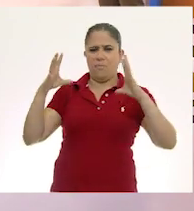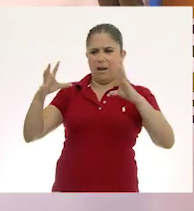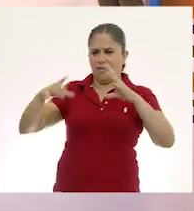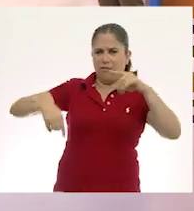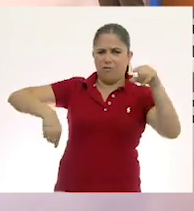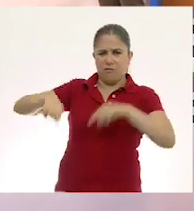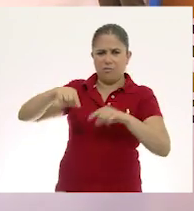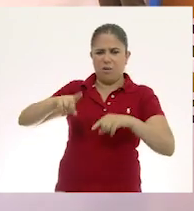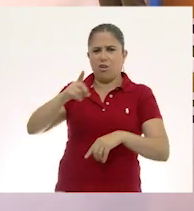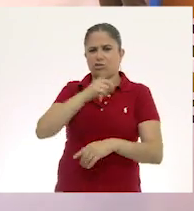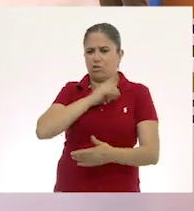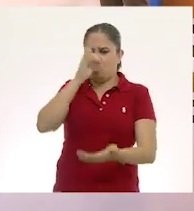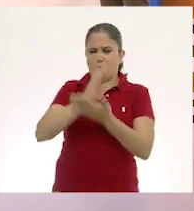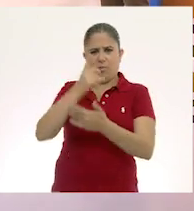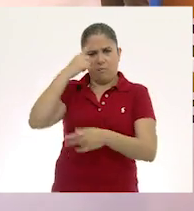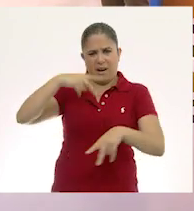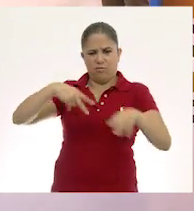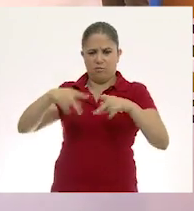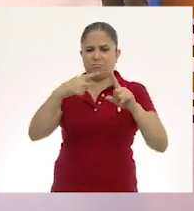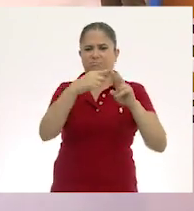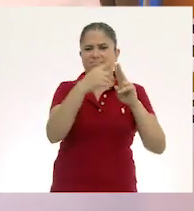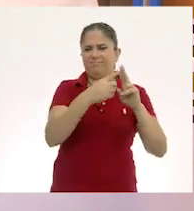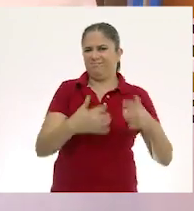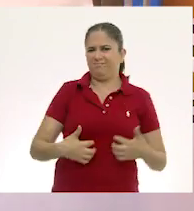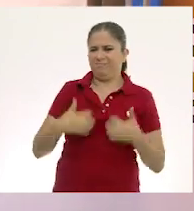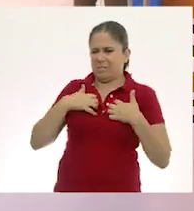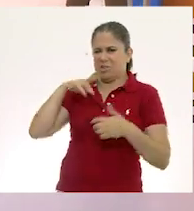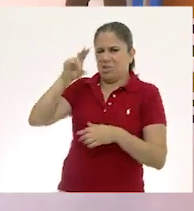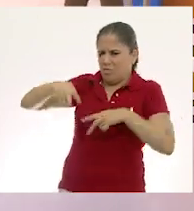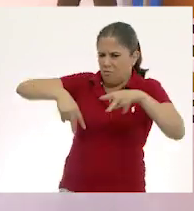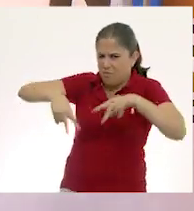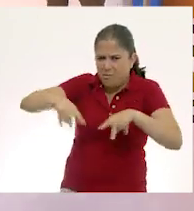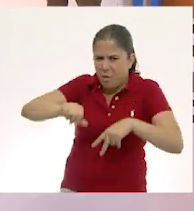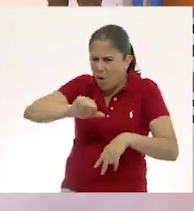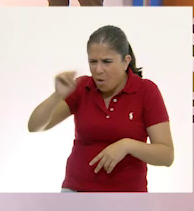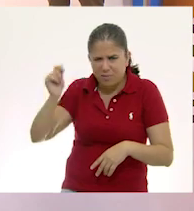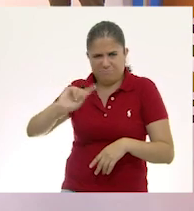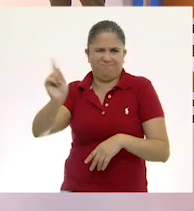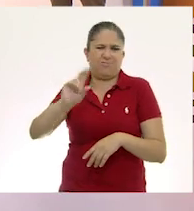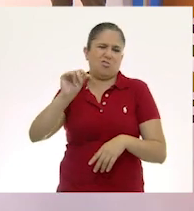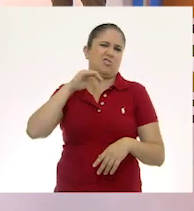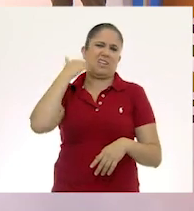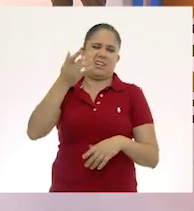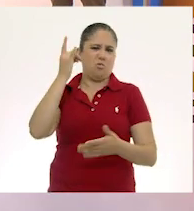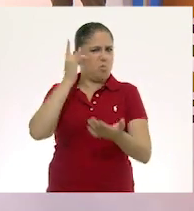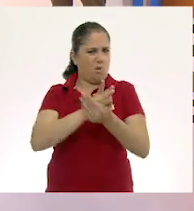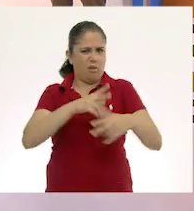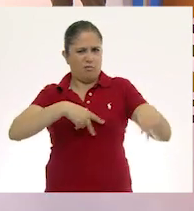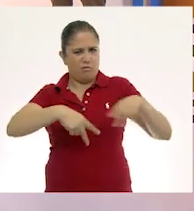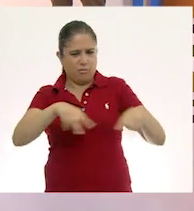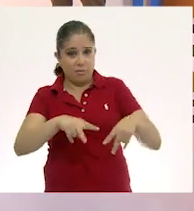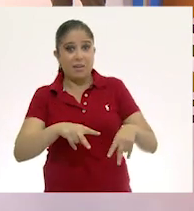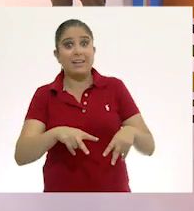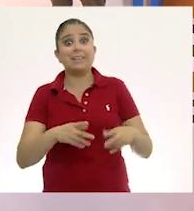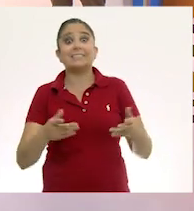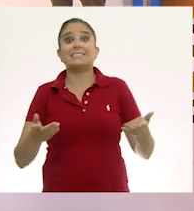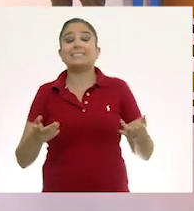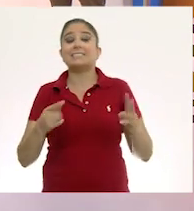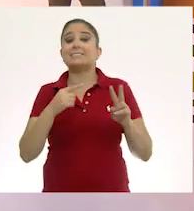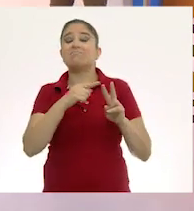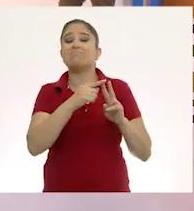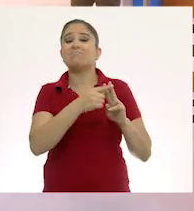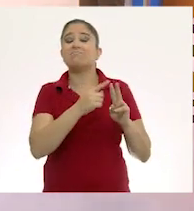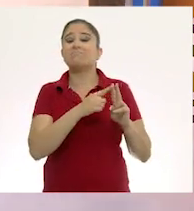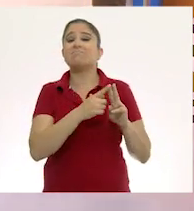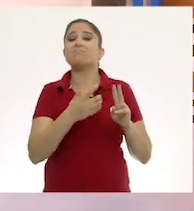fútbol eran solo para jugar fútbol y que ella no jugaba otra cosa. Uh-huh. ¿Eso qué?